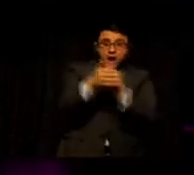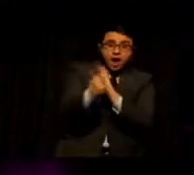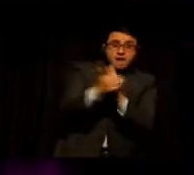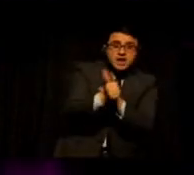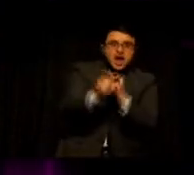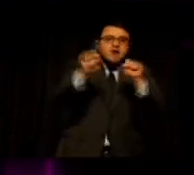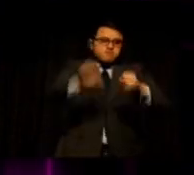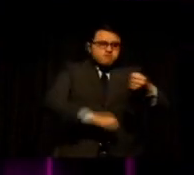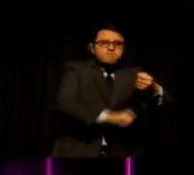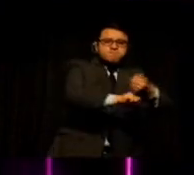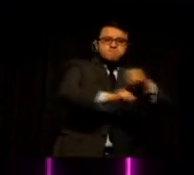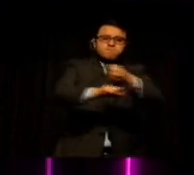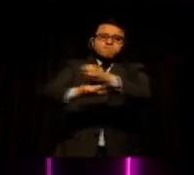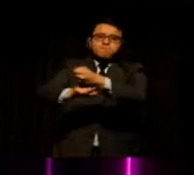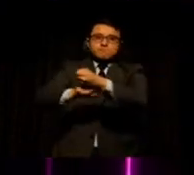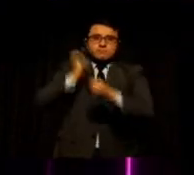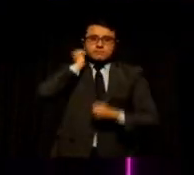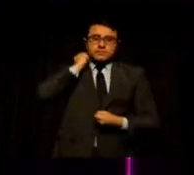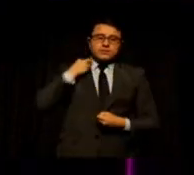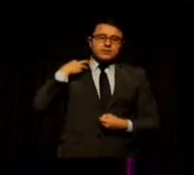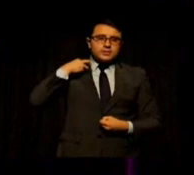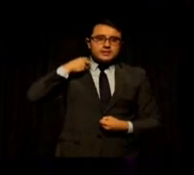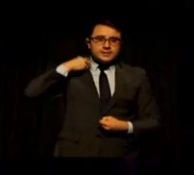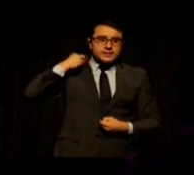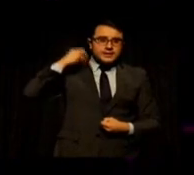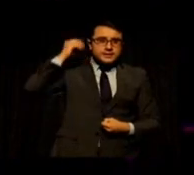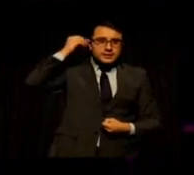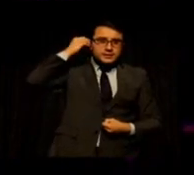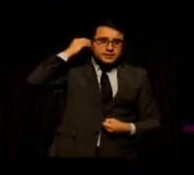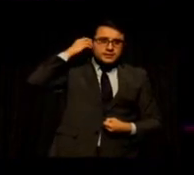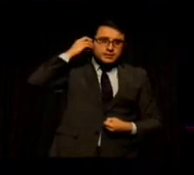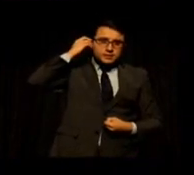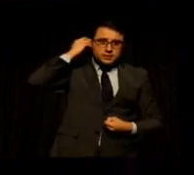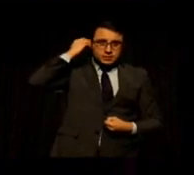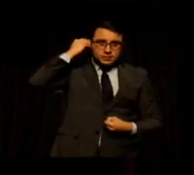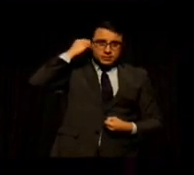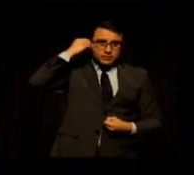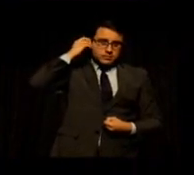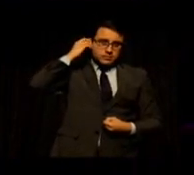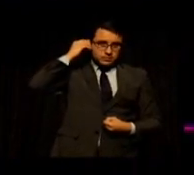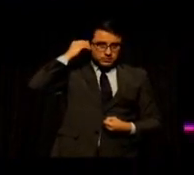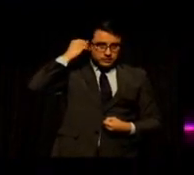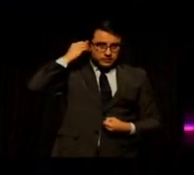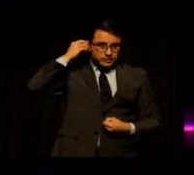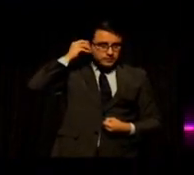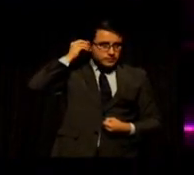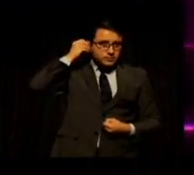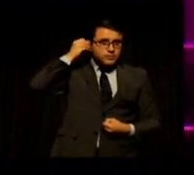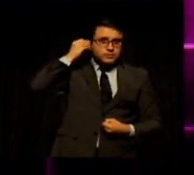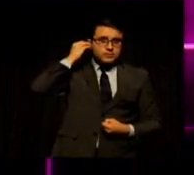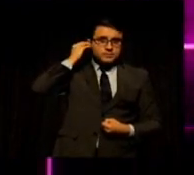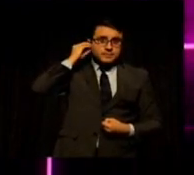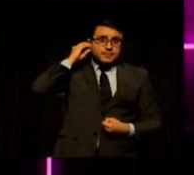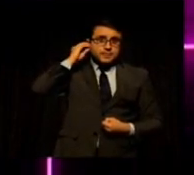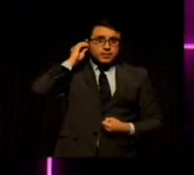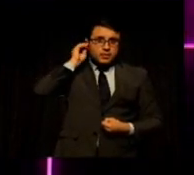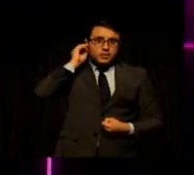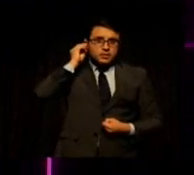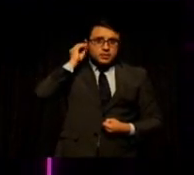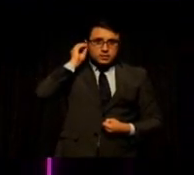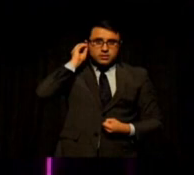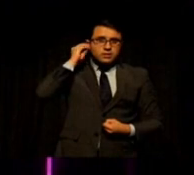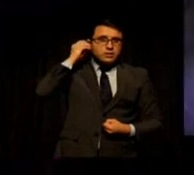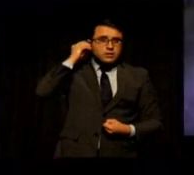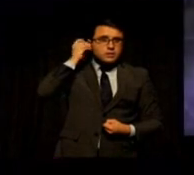uno de los grandes obstáculos que tenían los emprendedores en colombia era que las empresas nacían pero morían en los